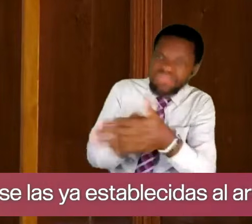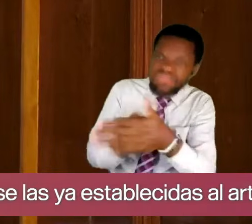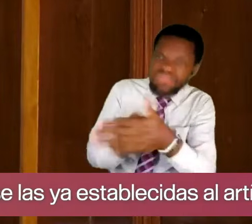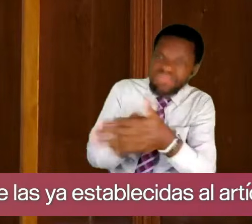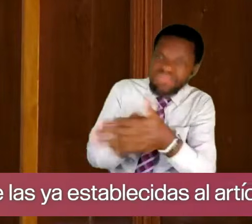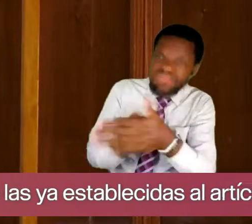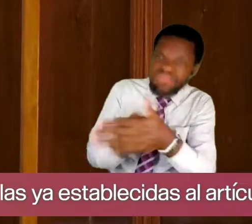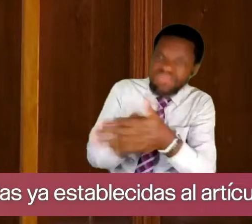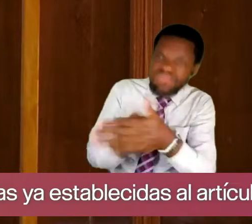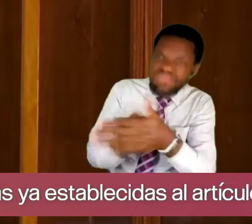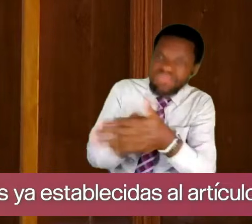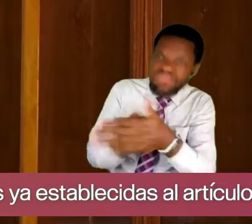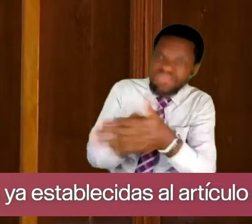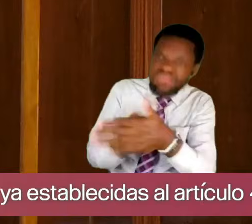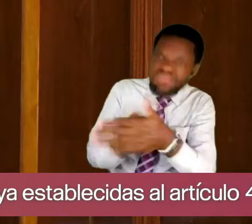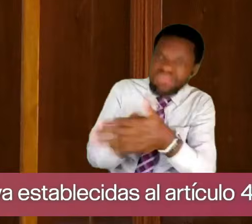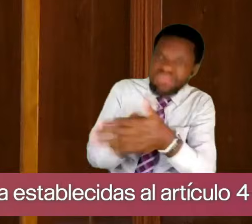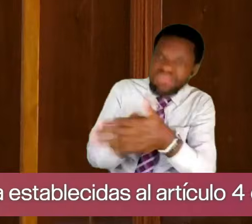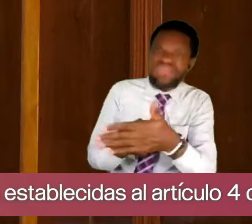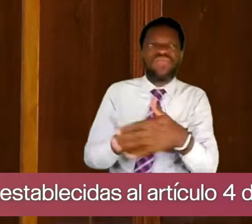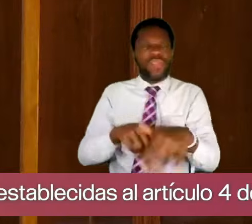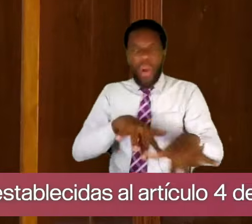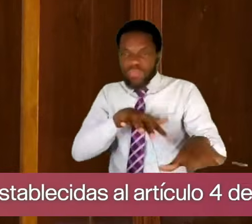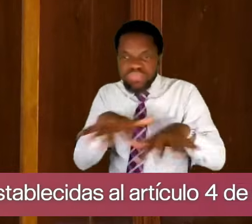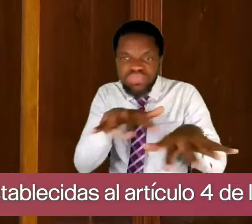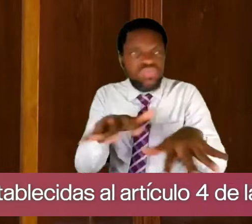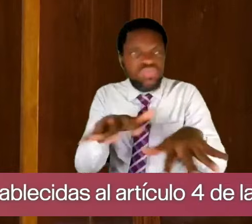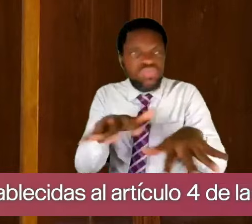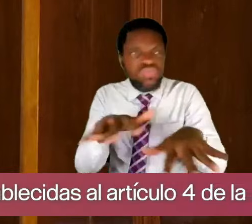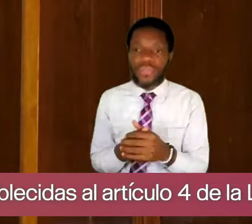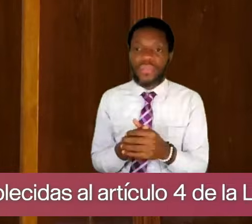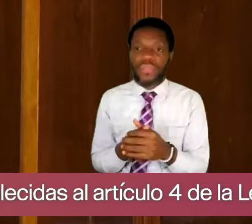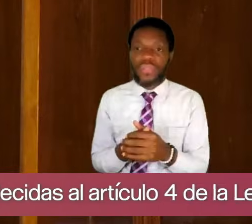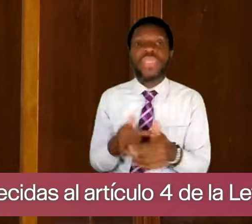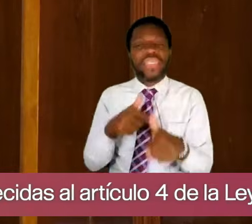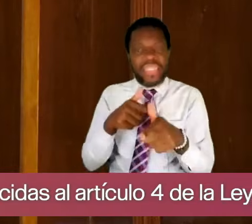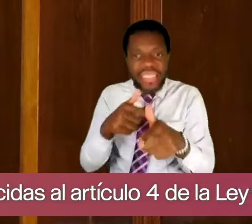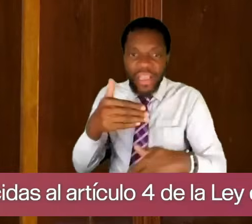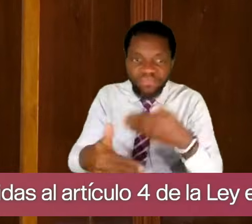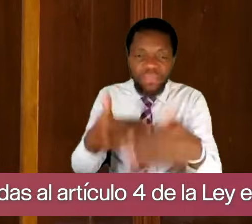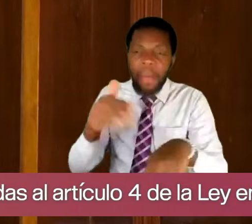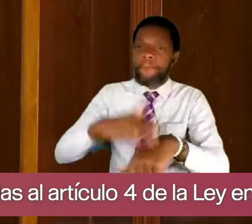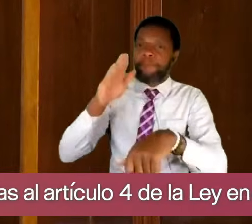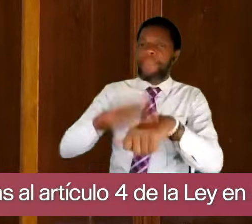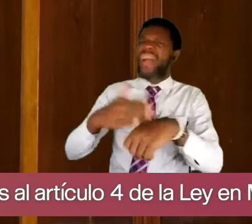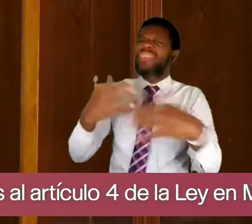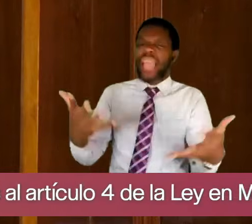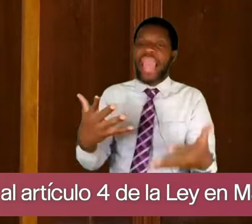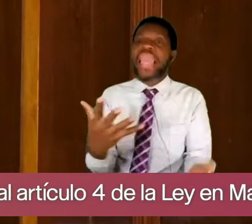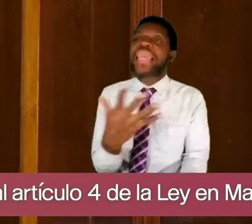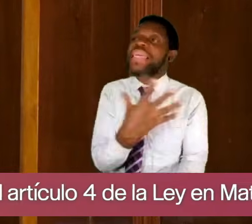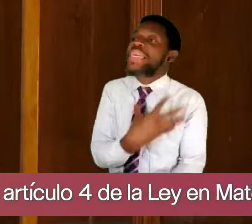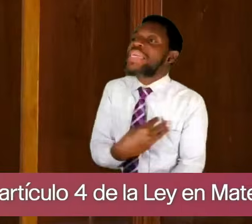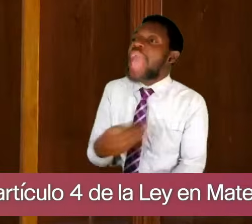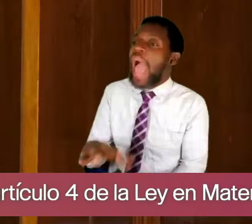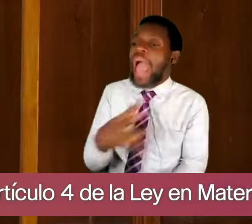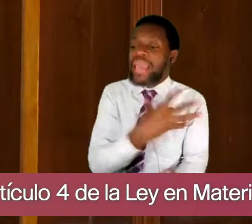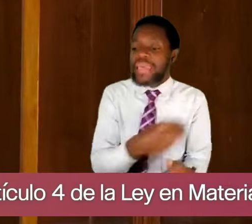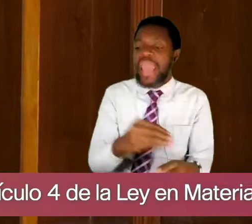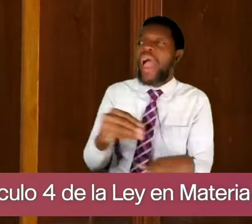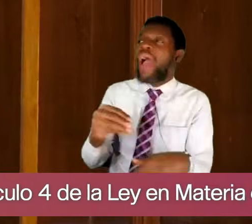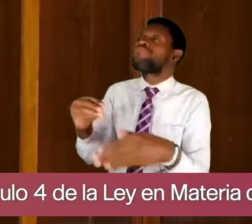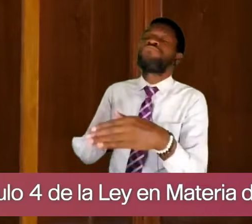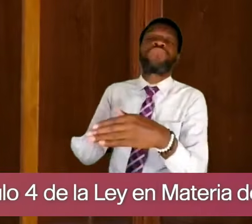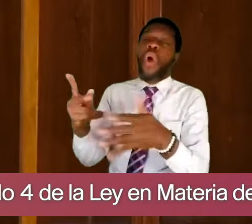respuestas, siguen pidiendo que sus hijas regresen a casa. Por eso hoy presento